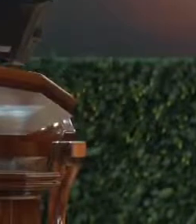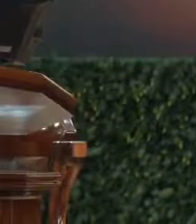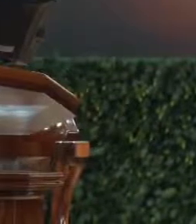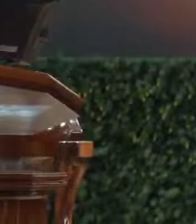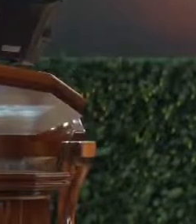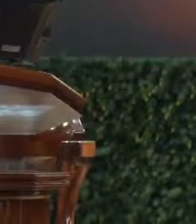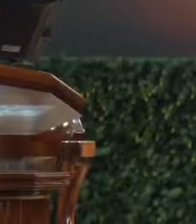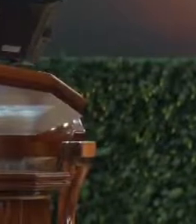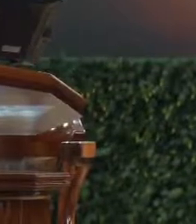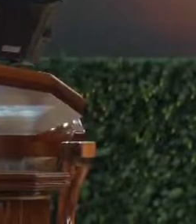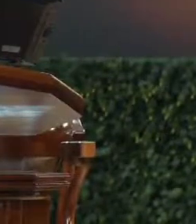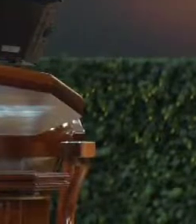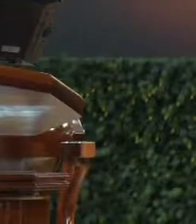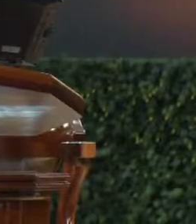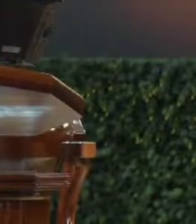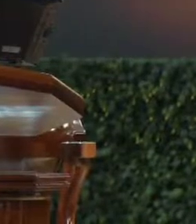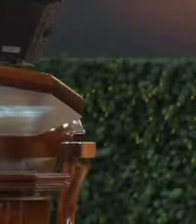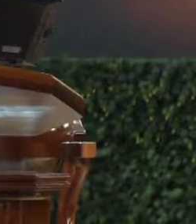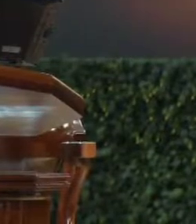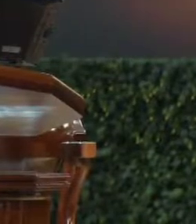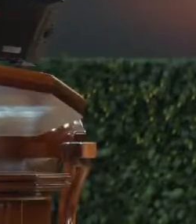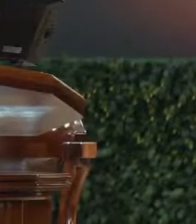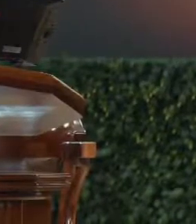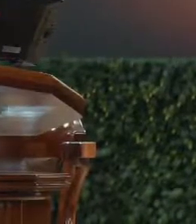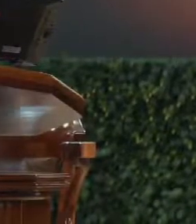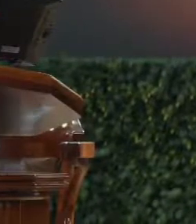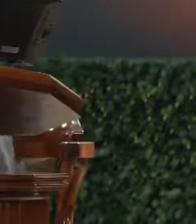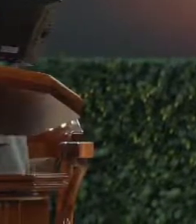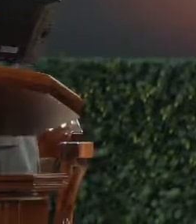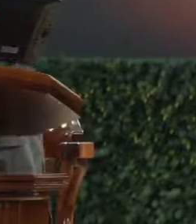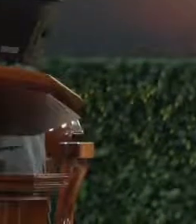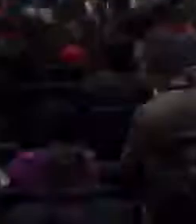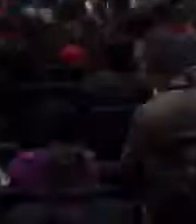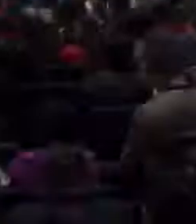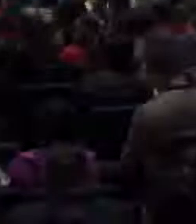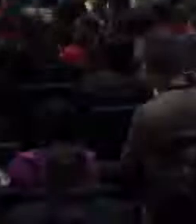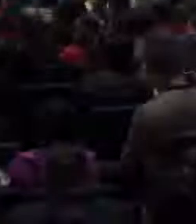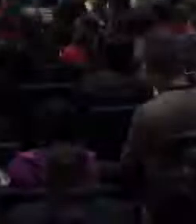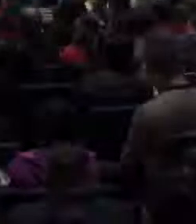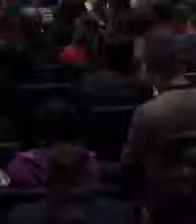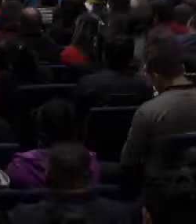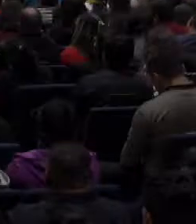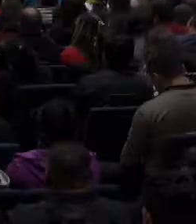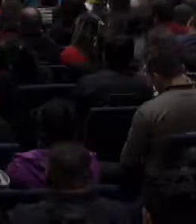dinero. No, no es el dinero, es la economía. Lo económico.